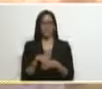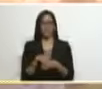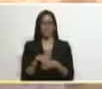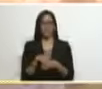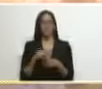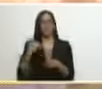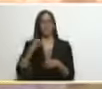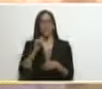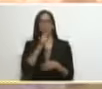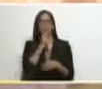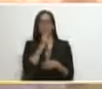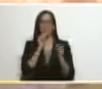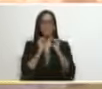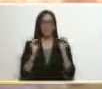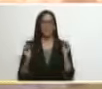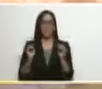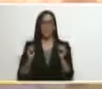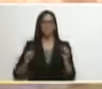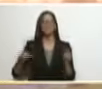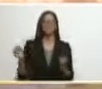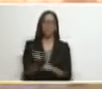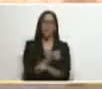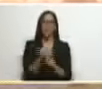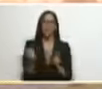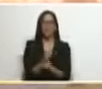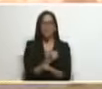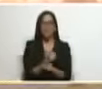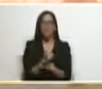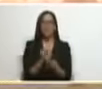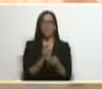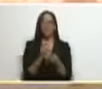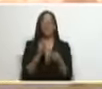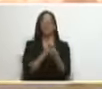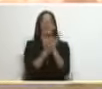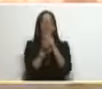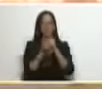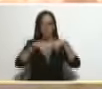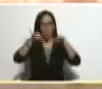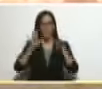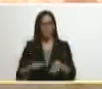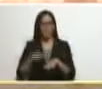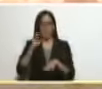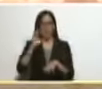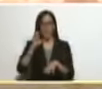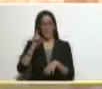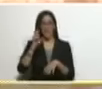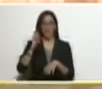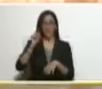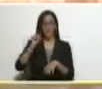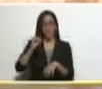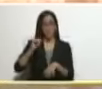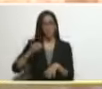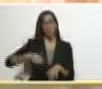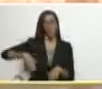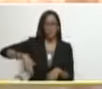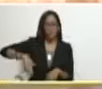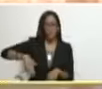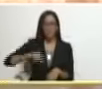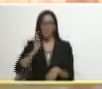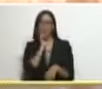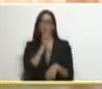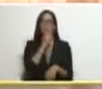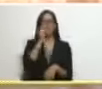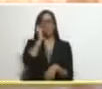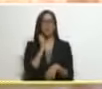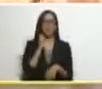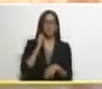Hubo quienes llamaron a sabotear el referéndum y que se suspendiera la ExxonMobil, Guyana y los apellidos